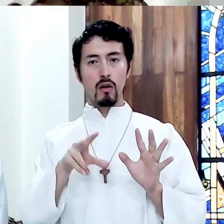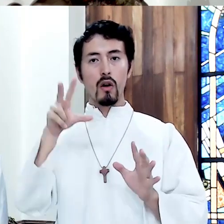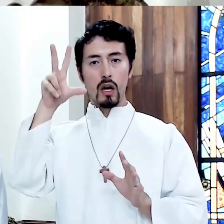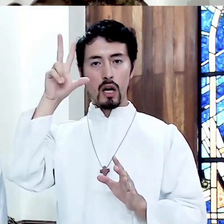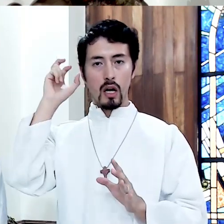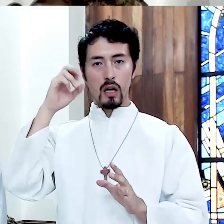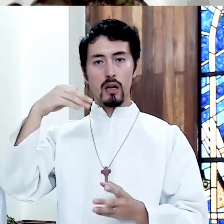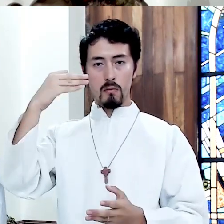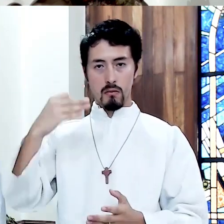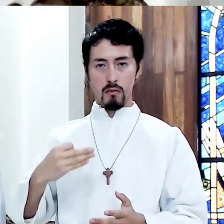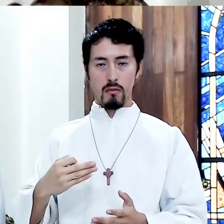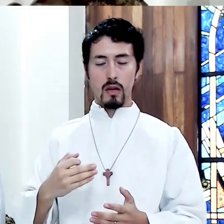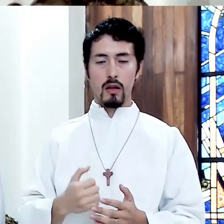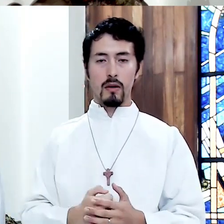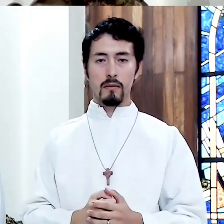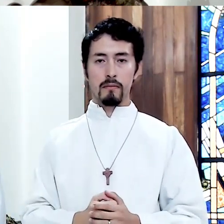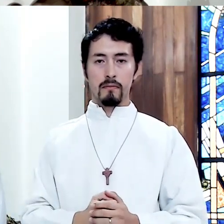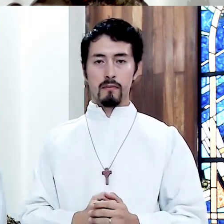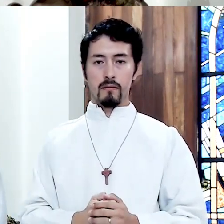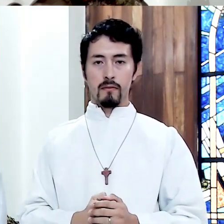creyeron en él.